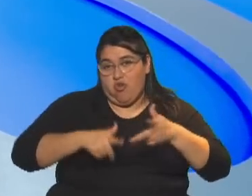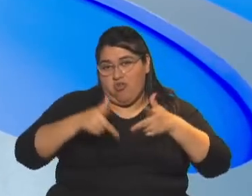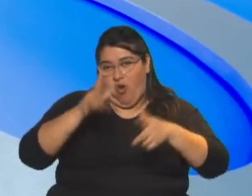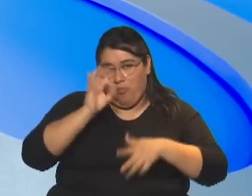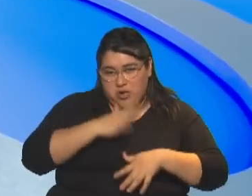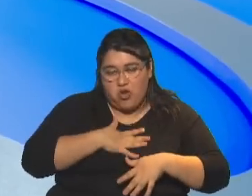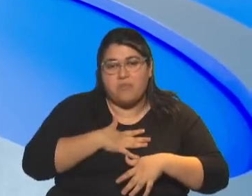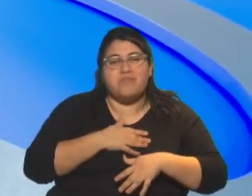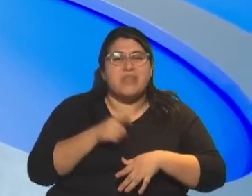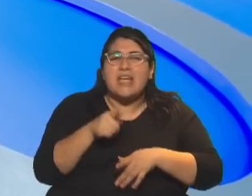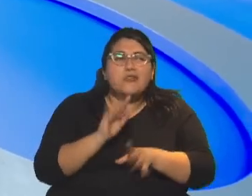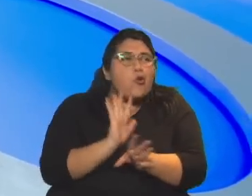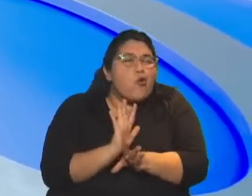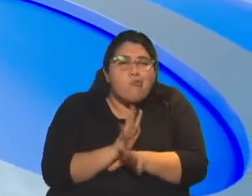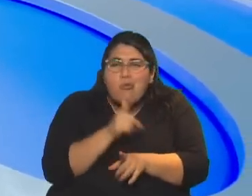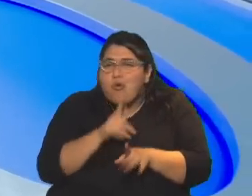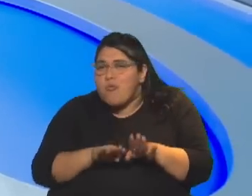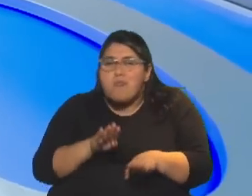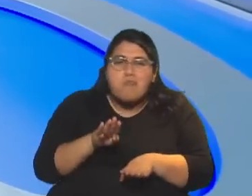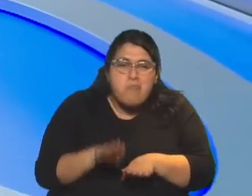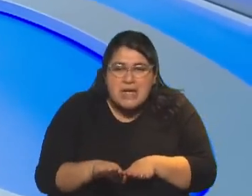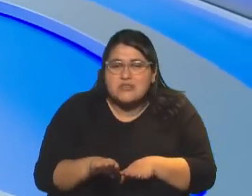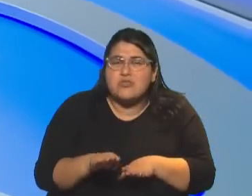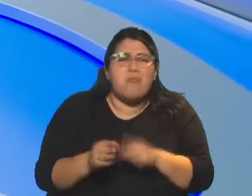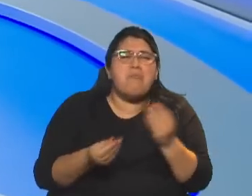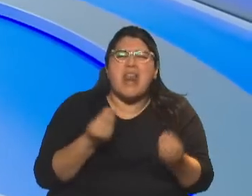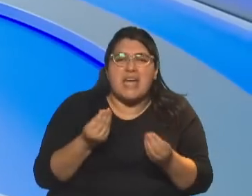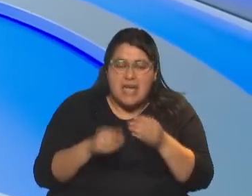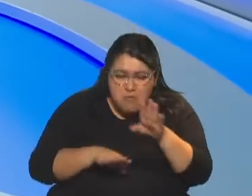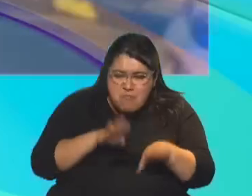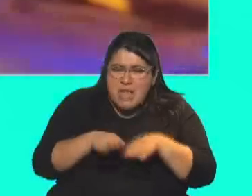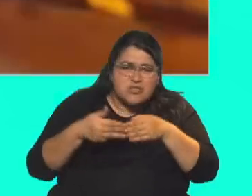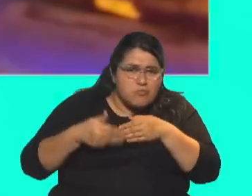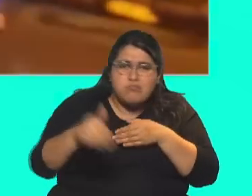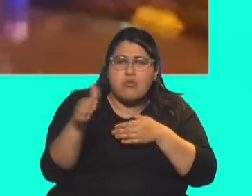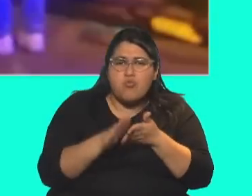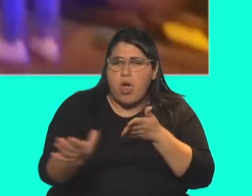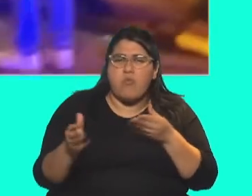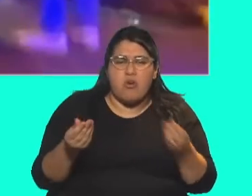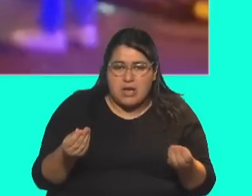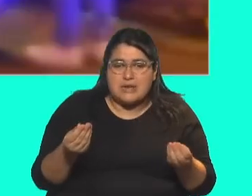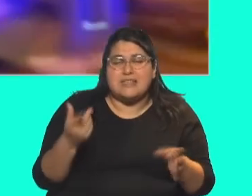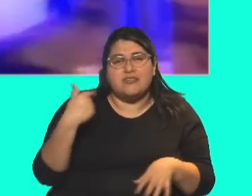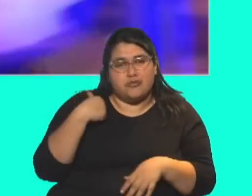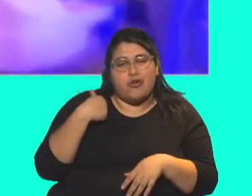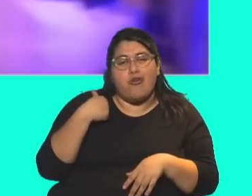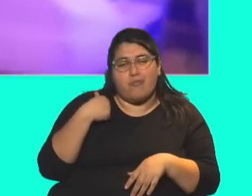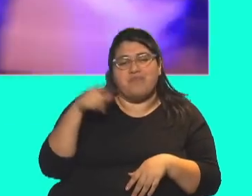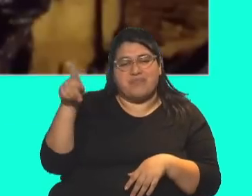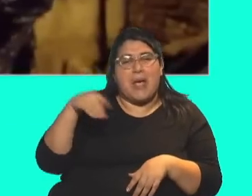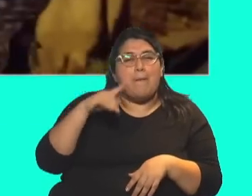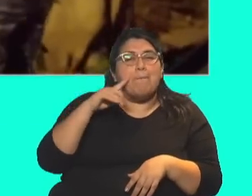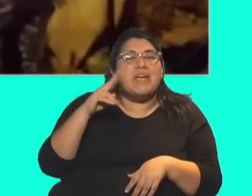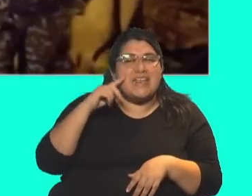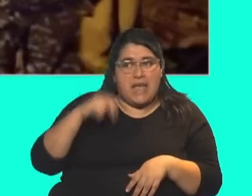el puntapié para que por ejemplo artemio bueno yo insisto en la teoría un poco miriam también lo